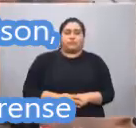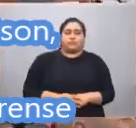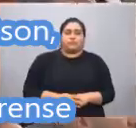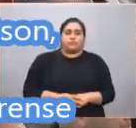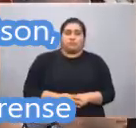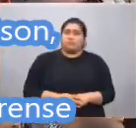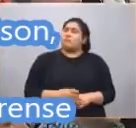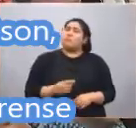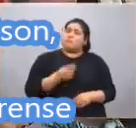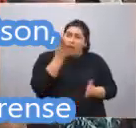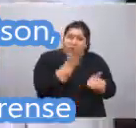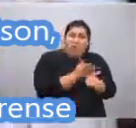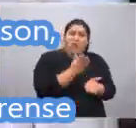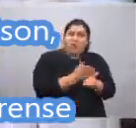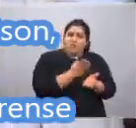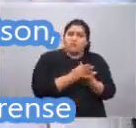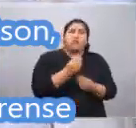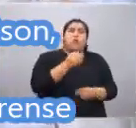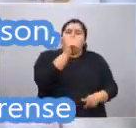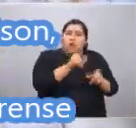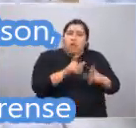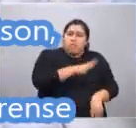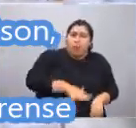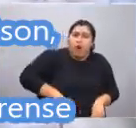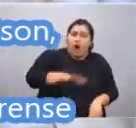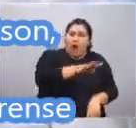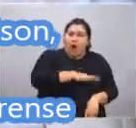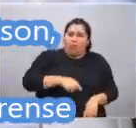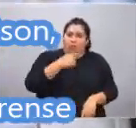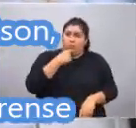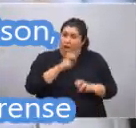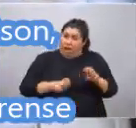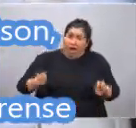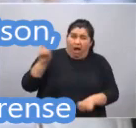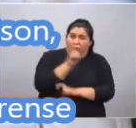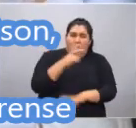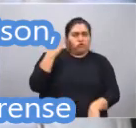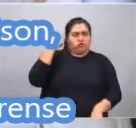por encima de los derechos de nuestro pueblo.